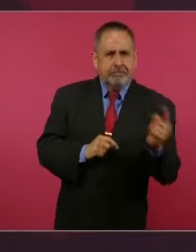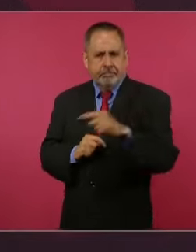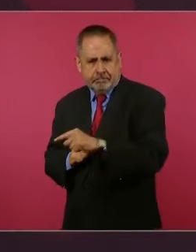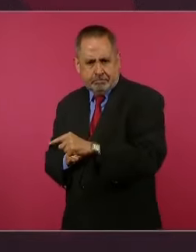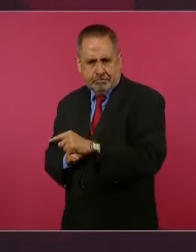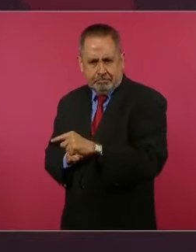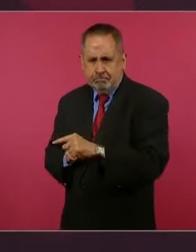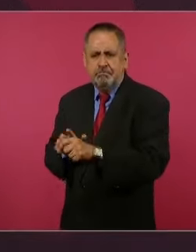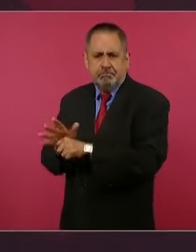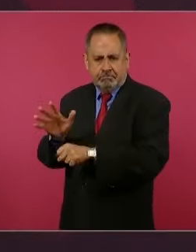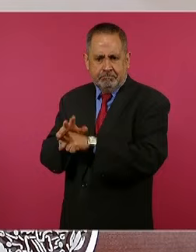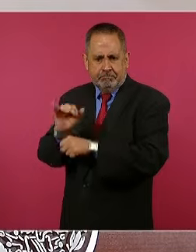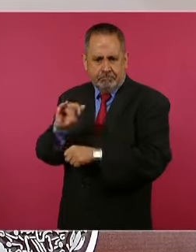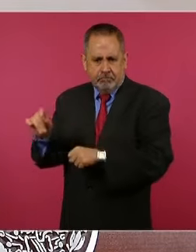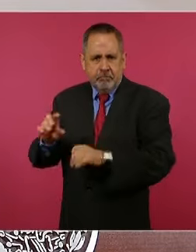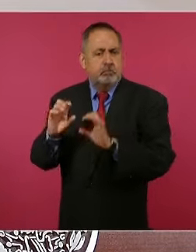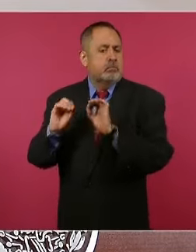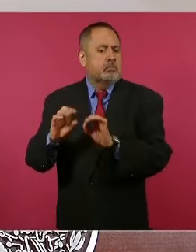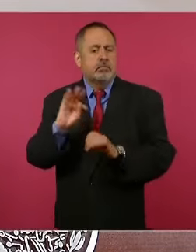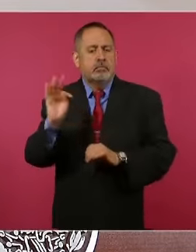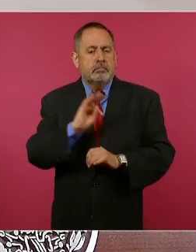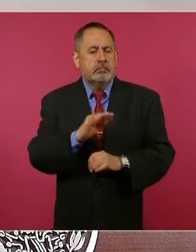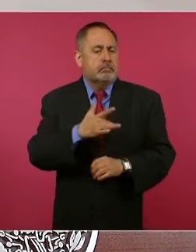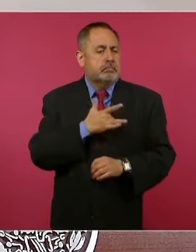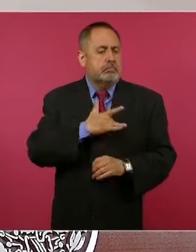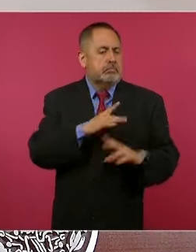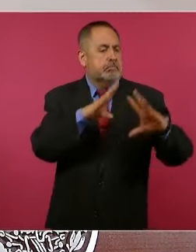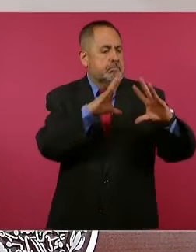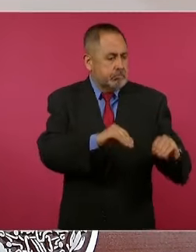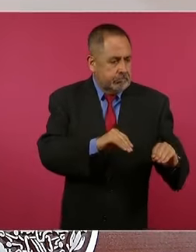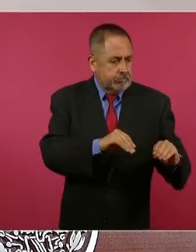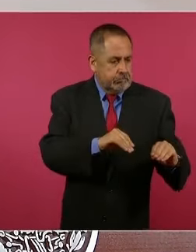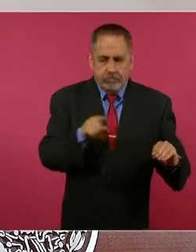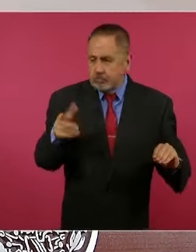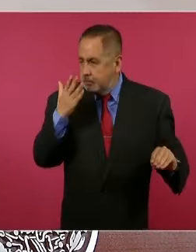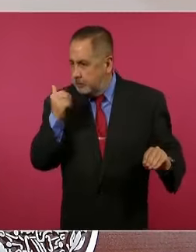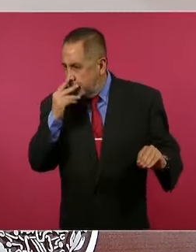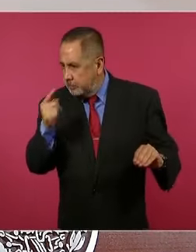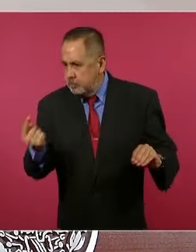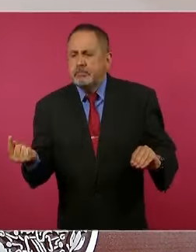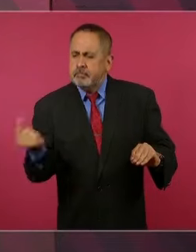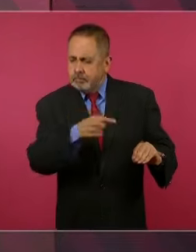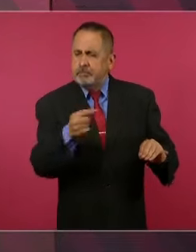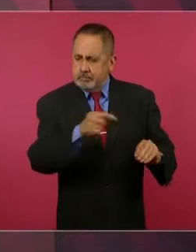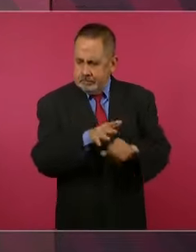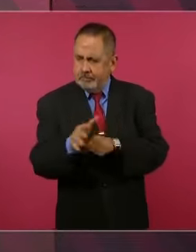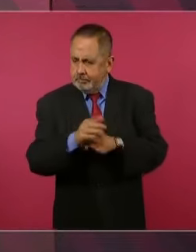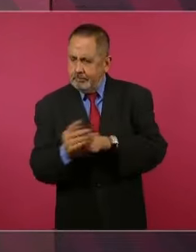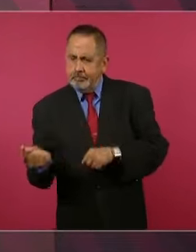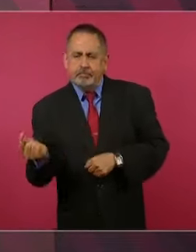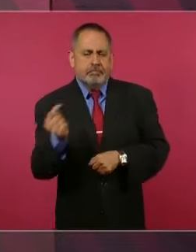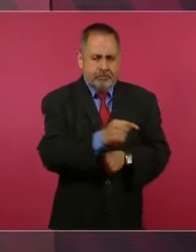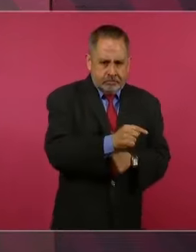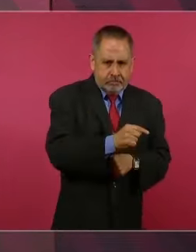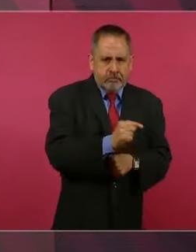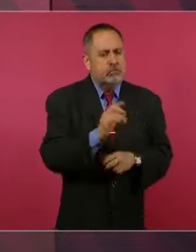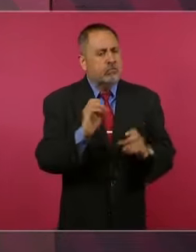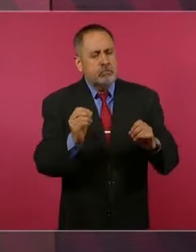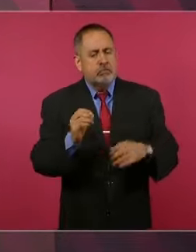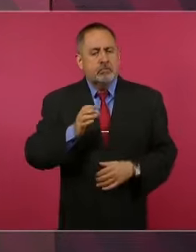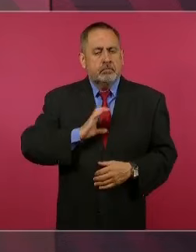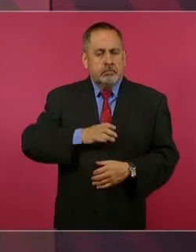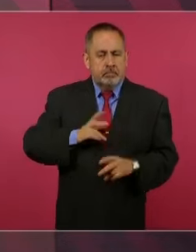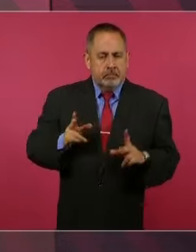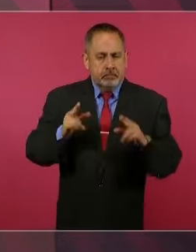como el caso de infarto como el caso de cáncer como el caso de